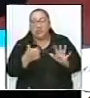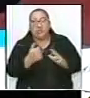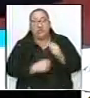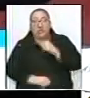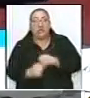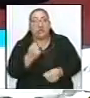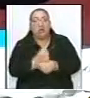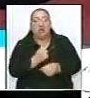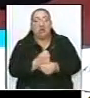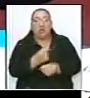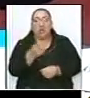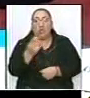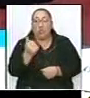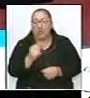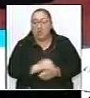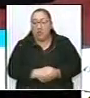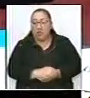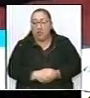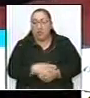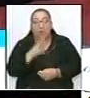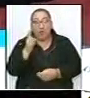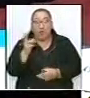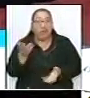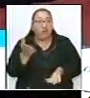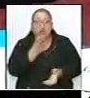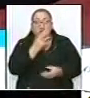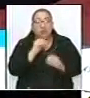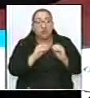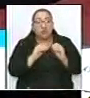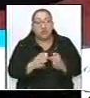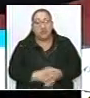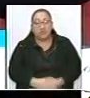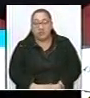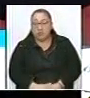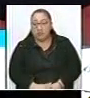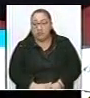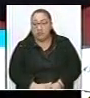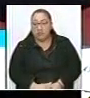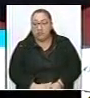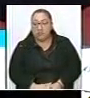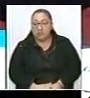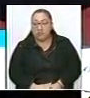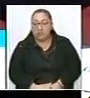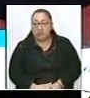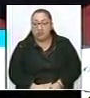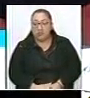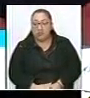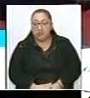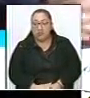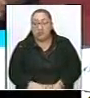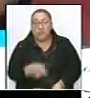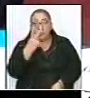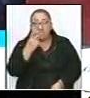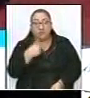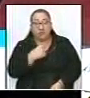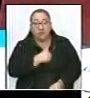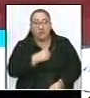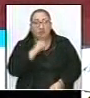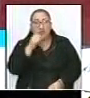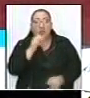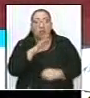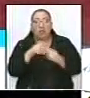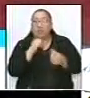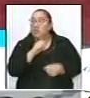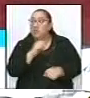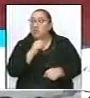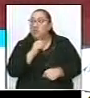y trabaja en solamente trabaja como profesor, no sé cómo hace para mantenerlos. Cuidemos lo que estamos haciendo cada uno, para poder dormir el día de mañana con tranquilidad